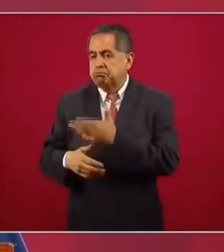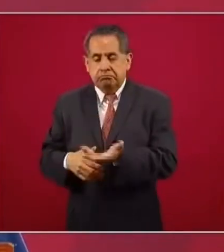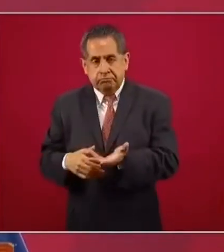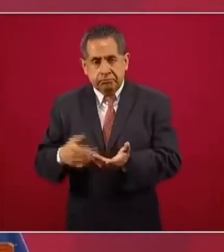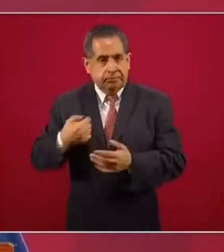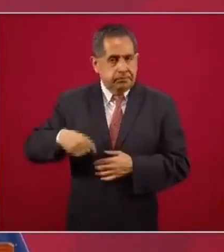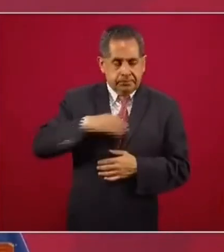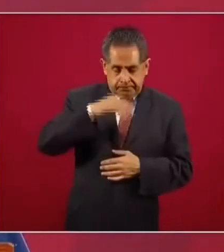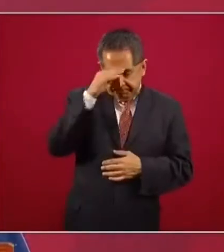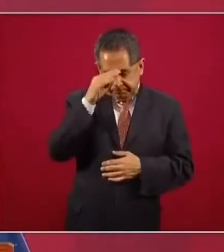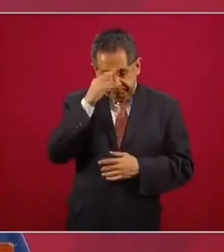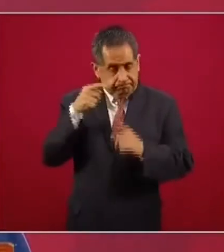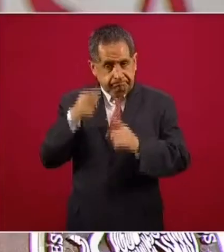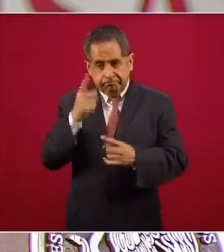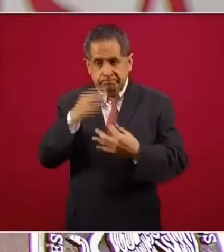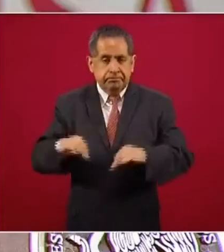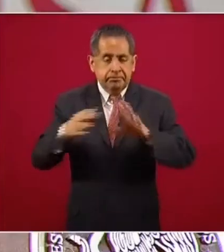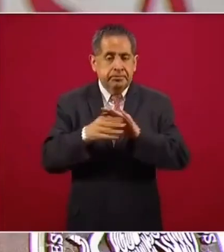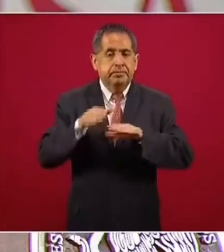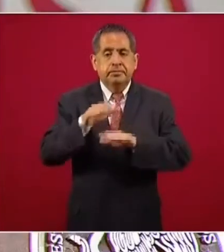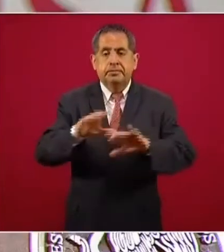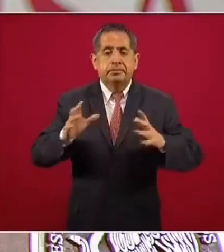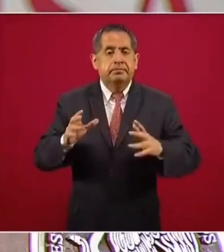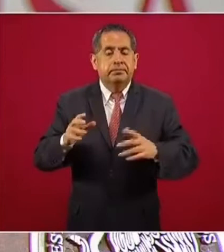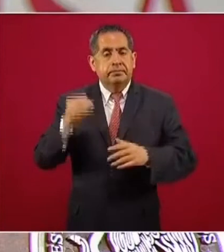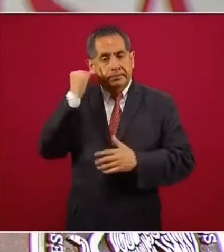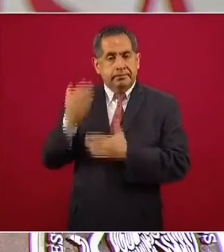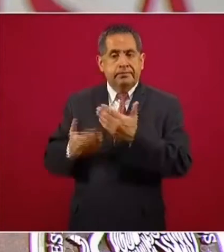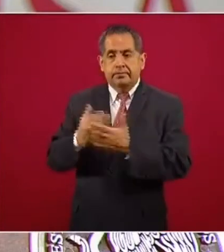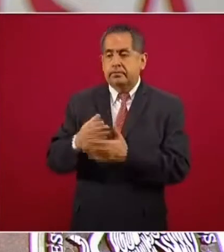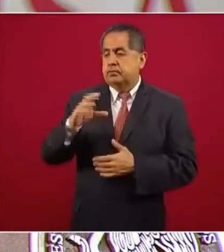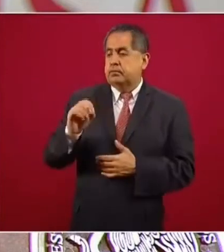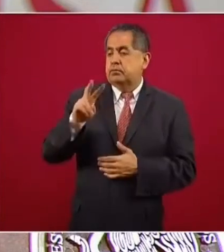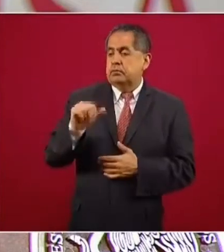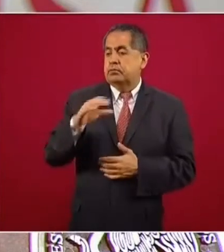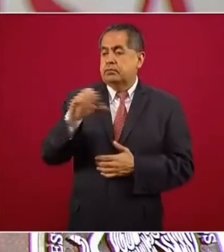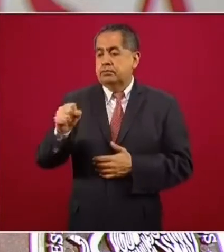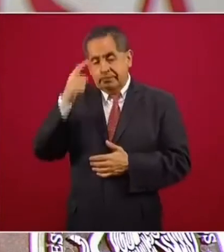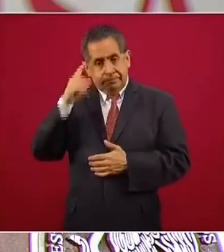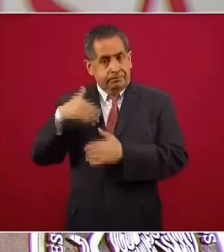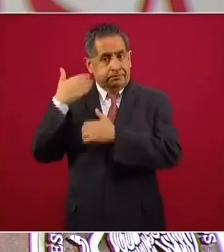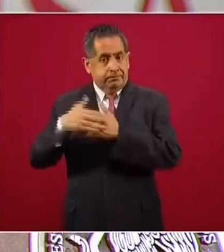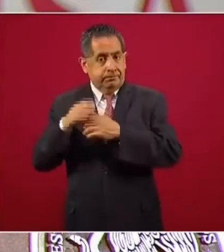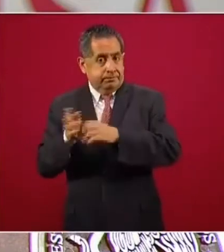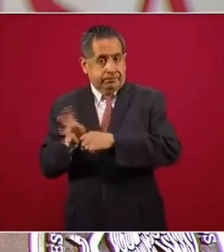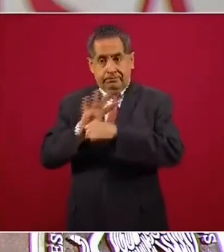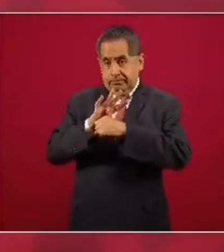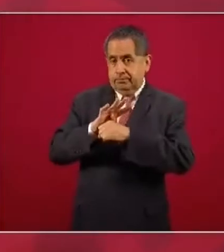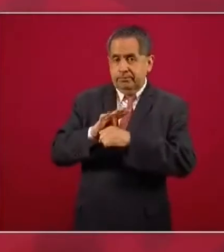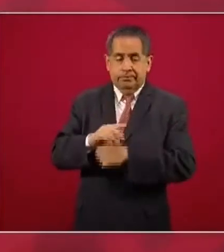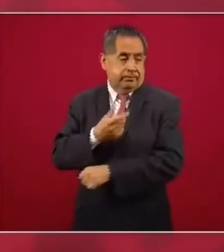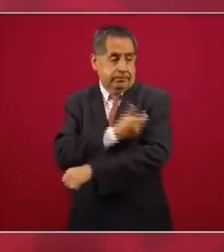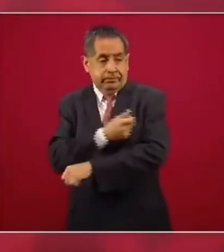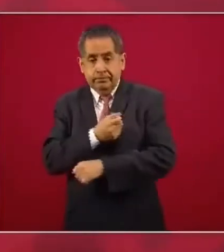pensando en algo que a todos nos interesa hoy día, en el marco de la iniciativa COVAX para acceder a la vacuna contra la COVID-19,